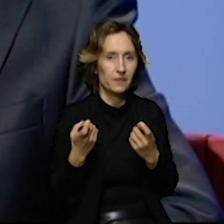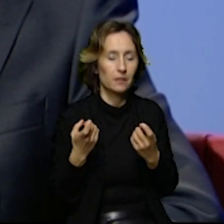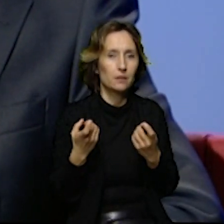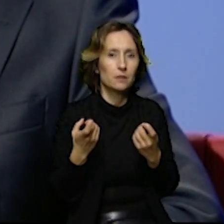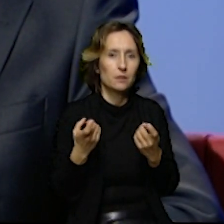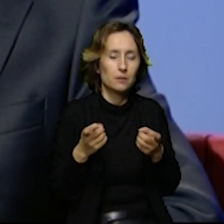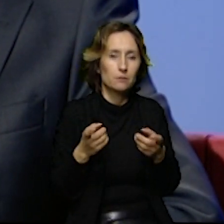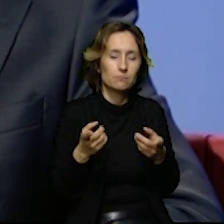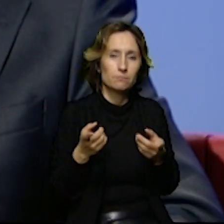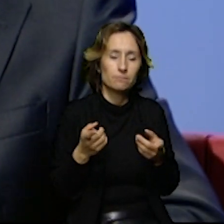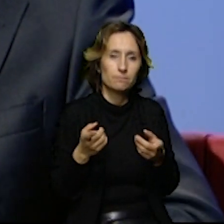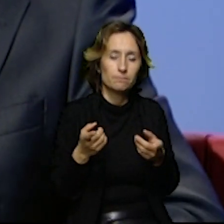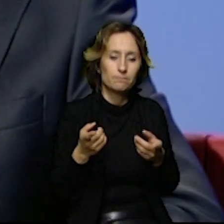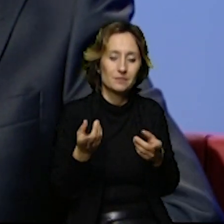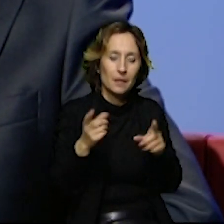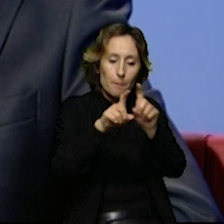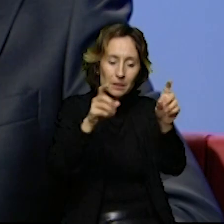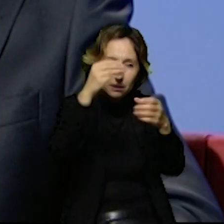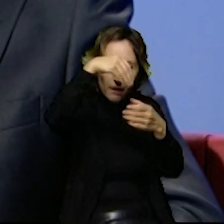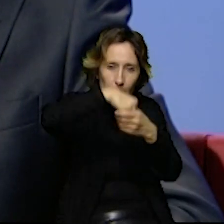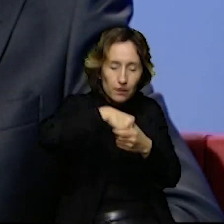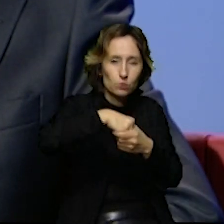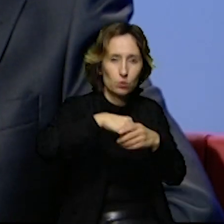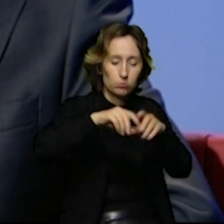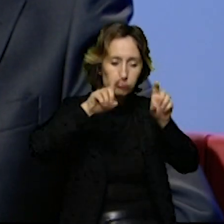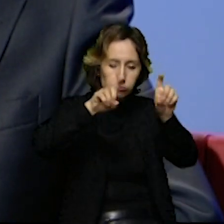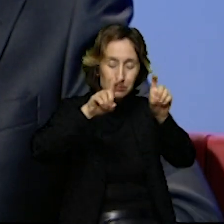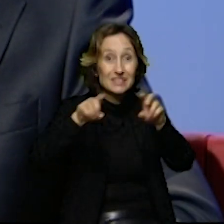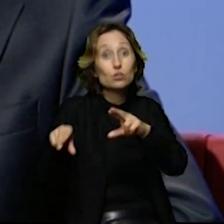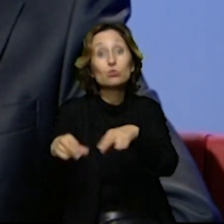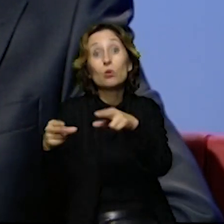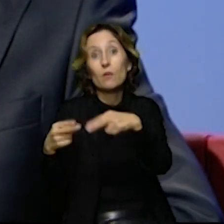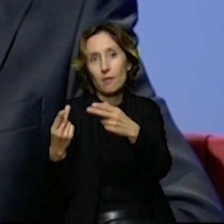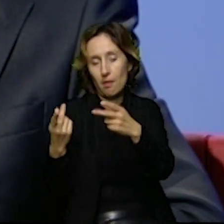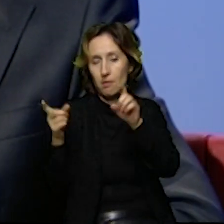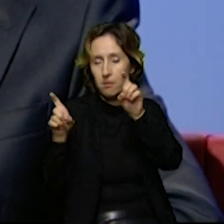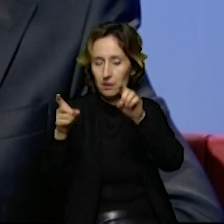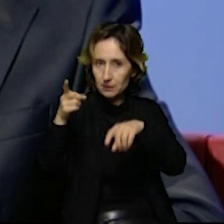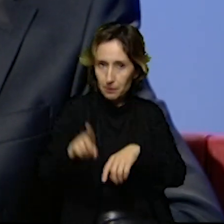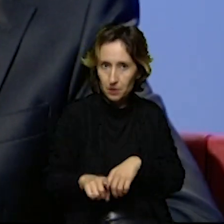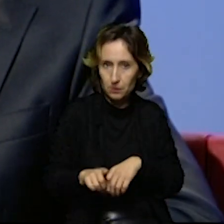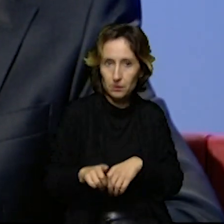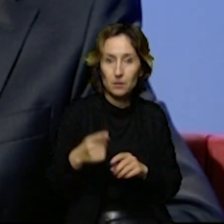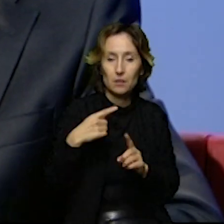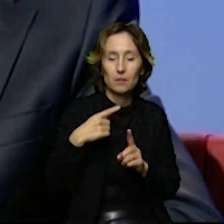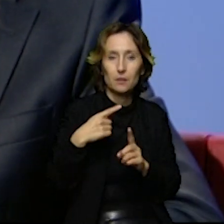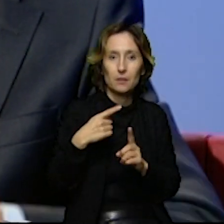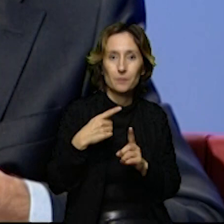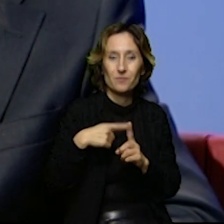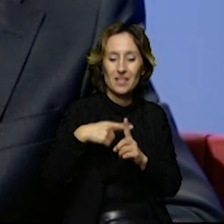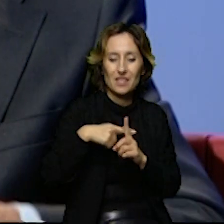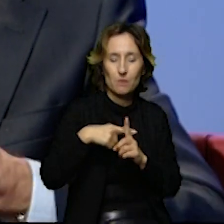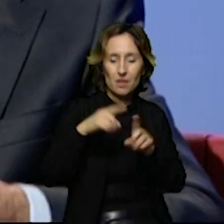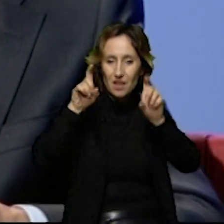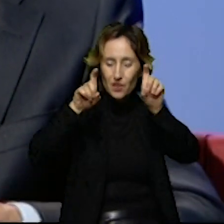pedagogía dentro de las empresas y en general en la sociedad, e incluso en los niveles educativos bajos,